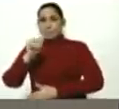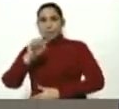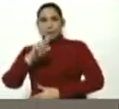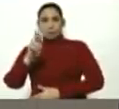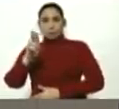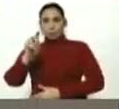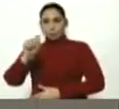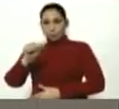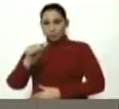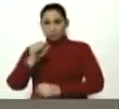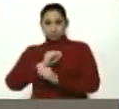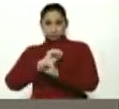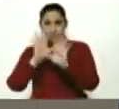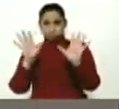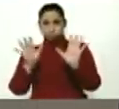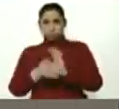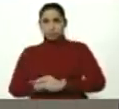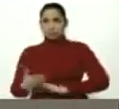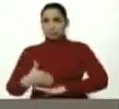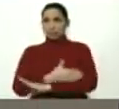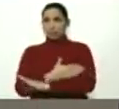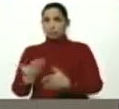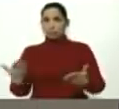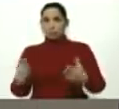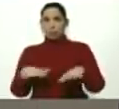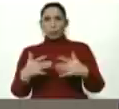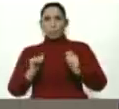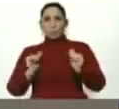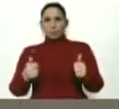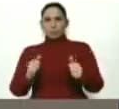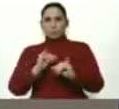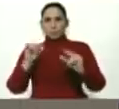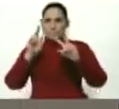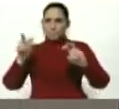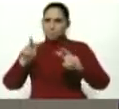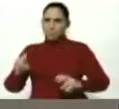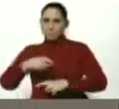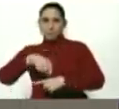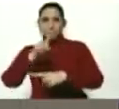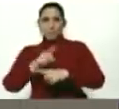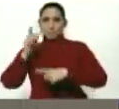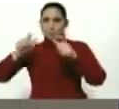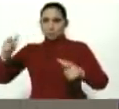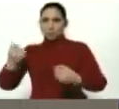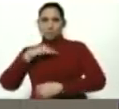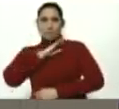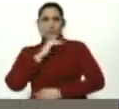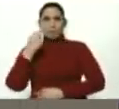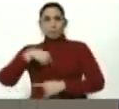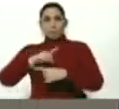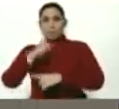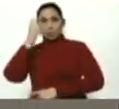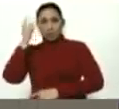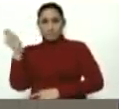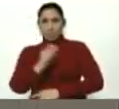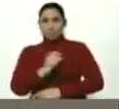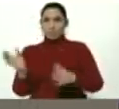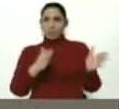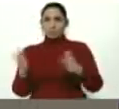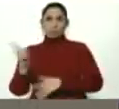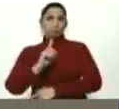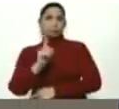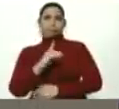apareció muy temprano, cuando empezamos a diagnosticar los primeros casos por allá en los primeros días del mes de marzo, pues